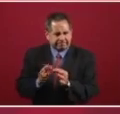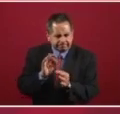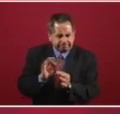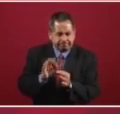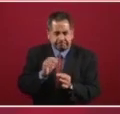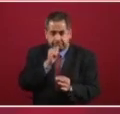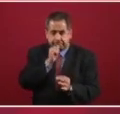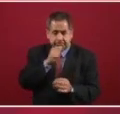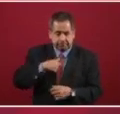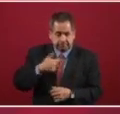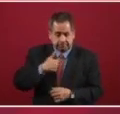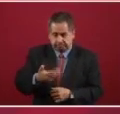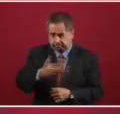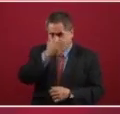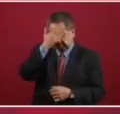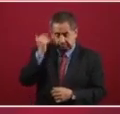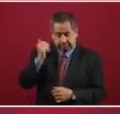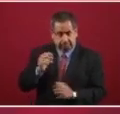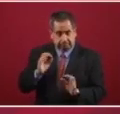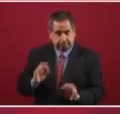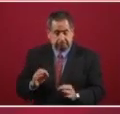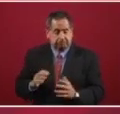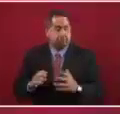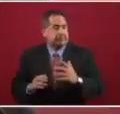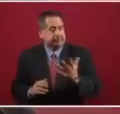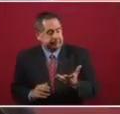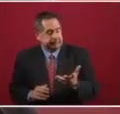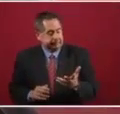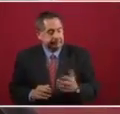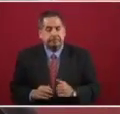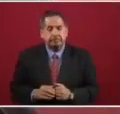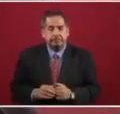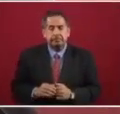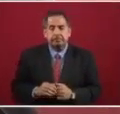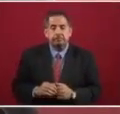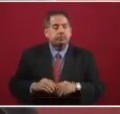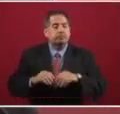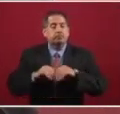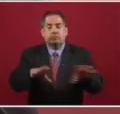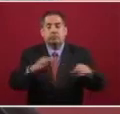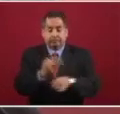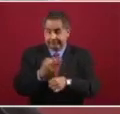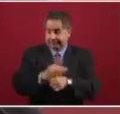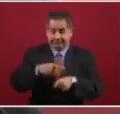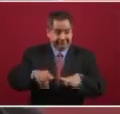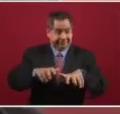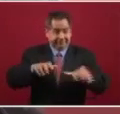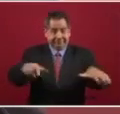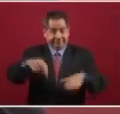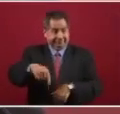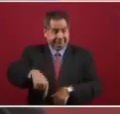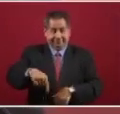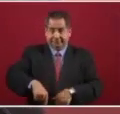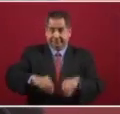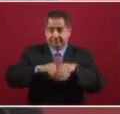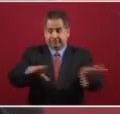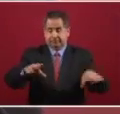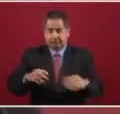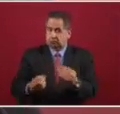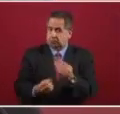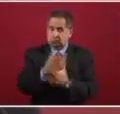a detalle, y se da a conocer aquí el dato, porque son los nuevos